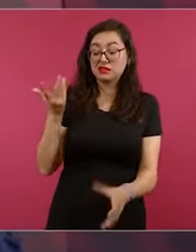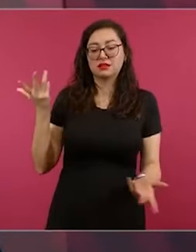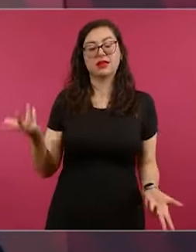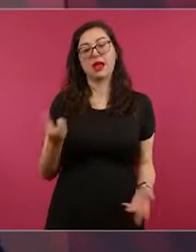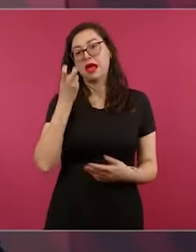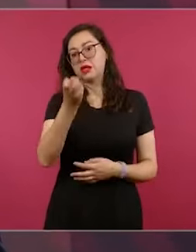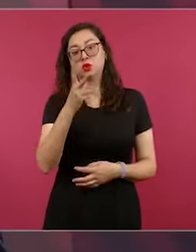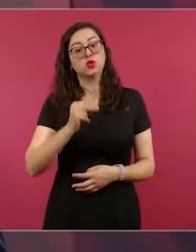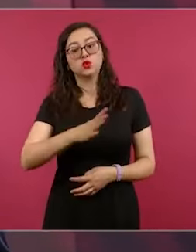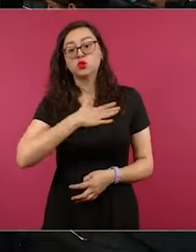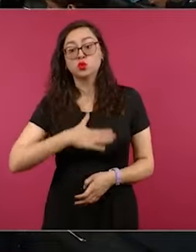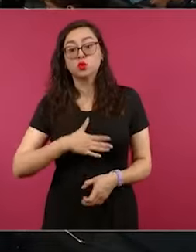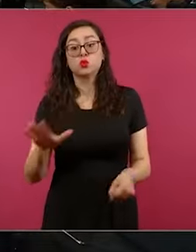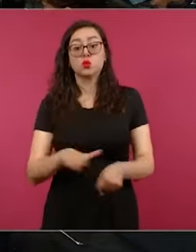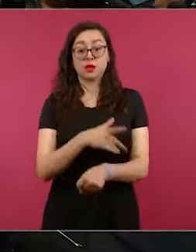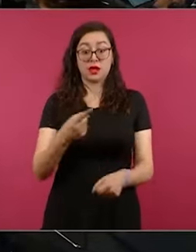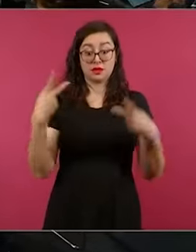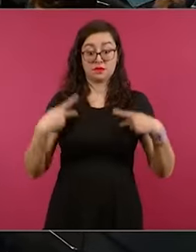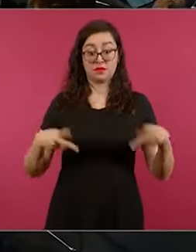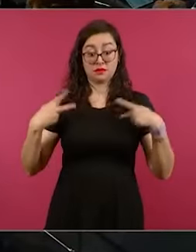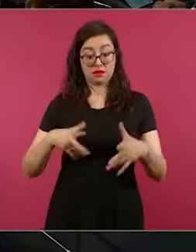sentencia y no aplica